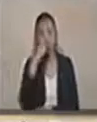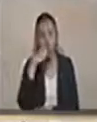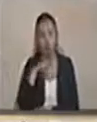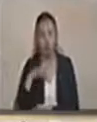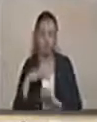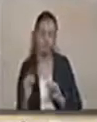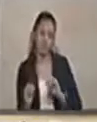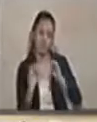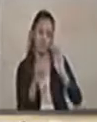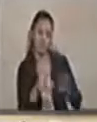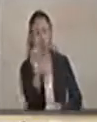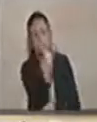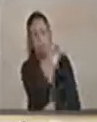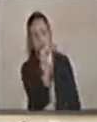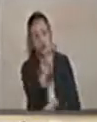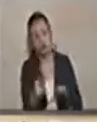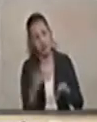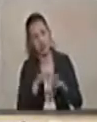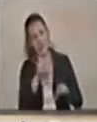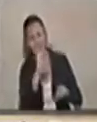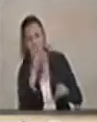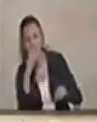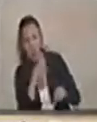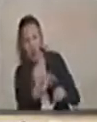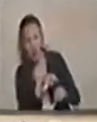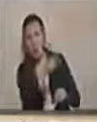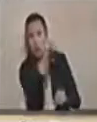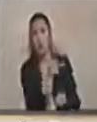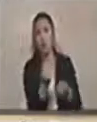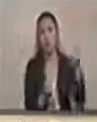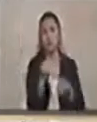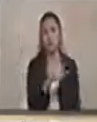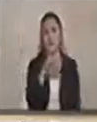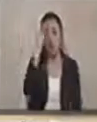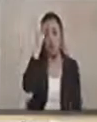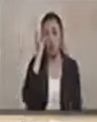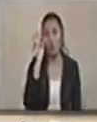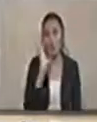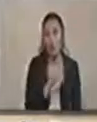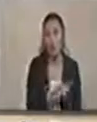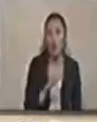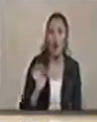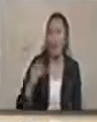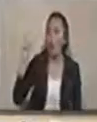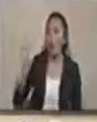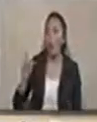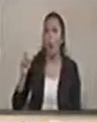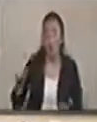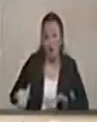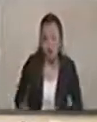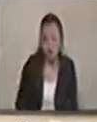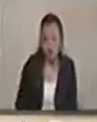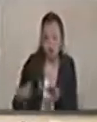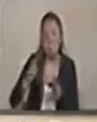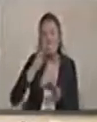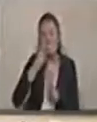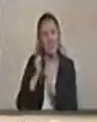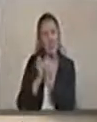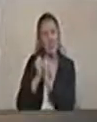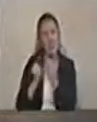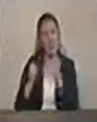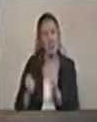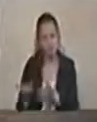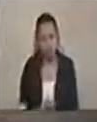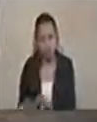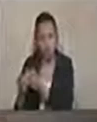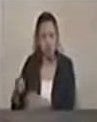Al operario de una maquinaria pesada que puede poner en riesgo la vida de otras personas. A quien porta